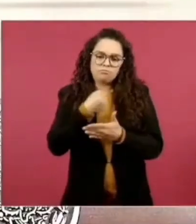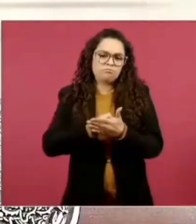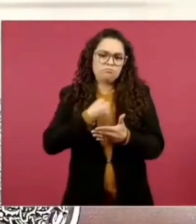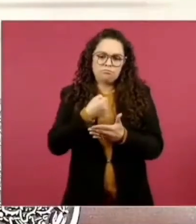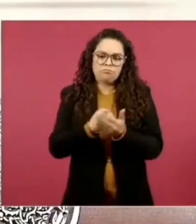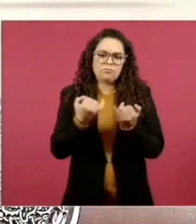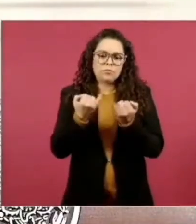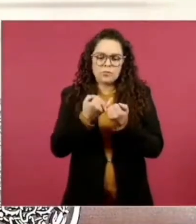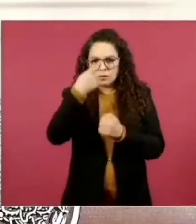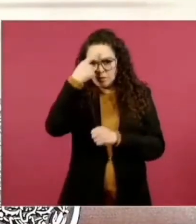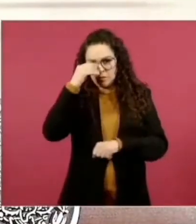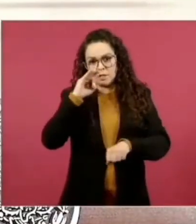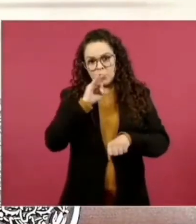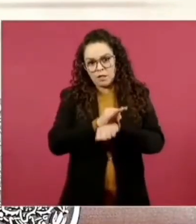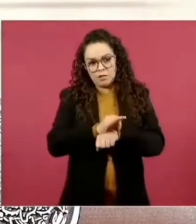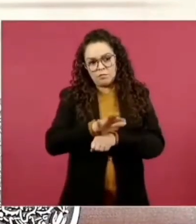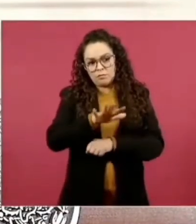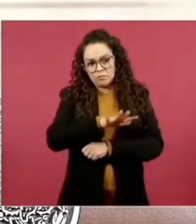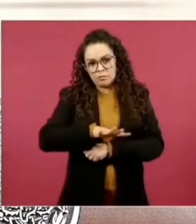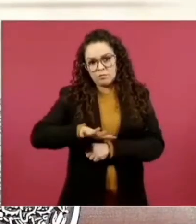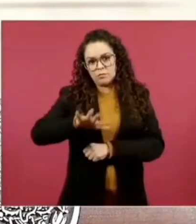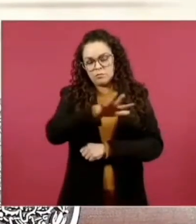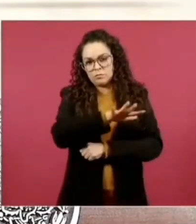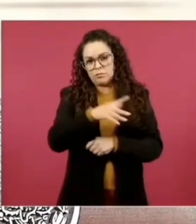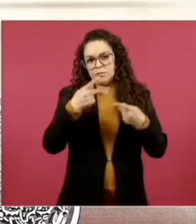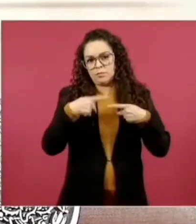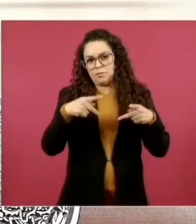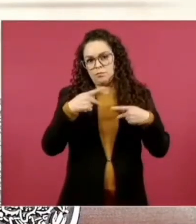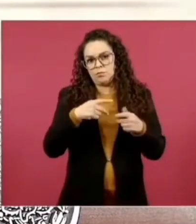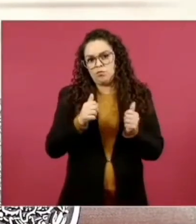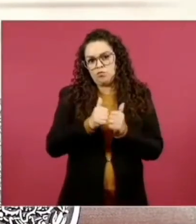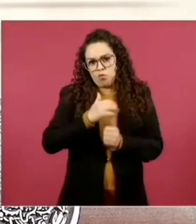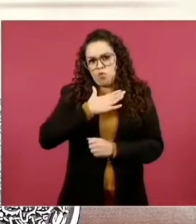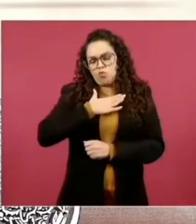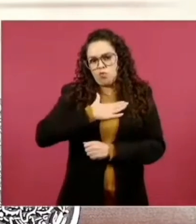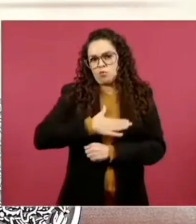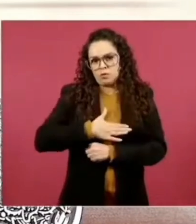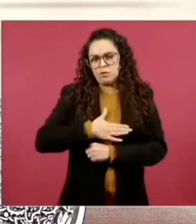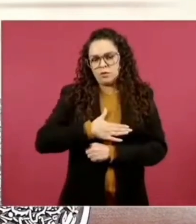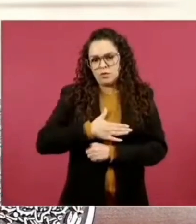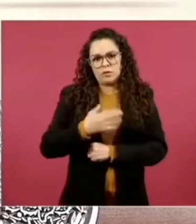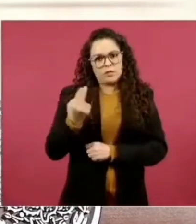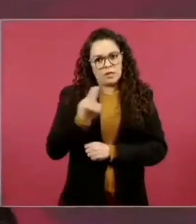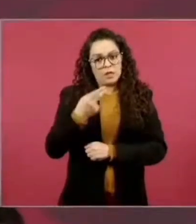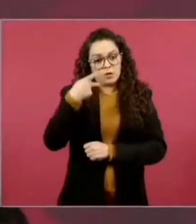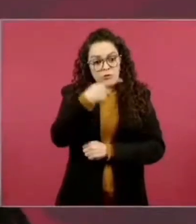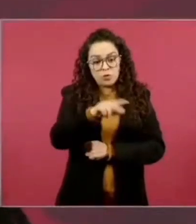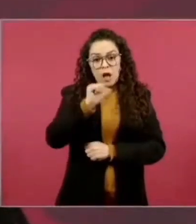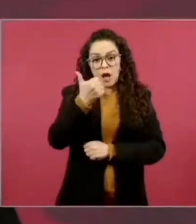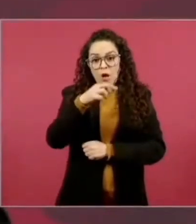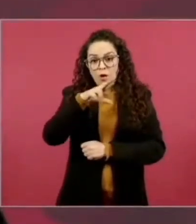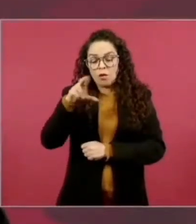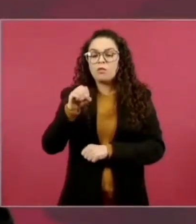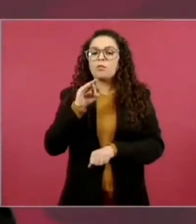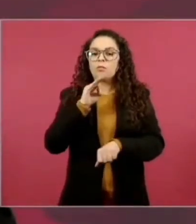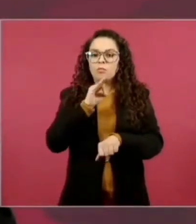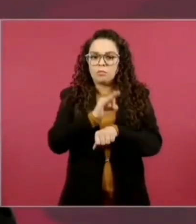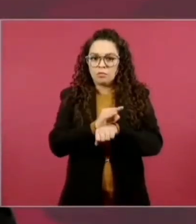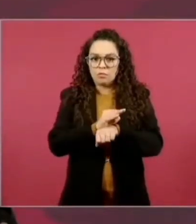se proteja el ahorro, que no haya abusos, que no